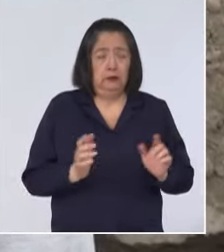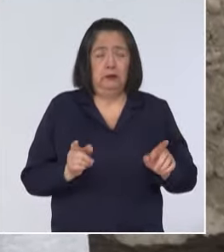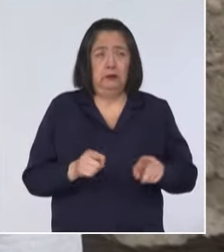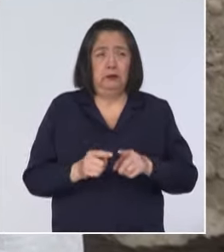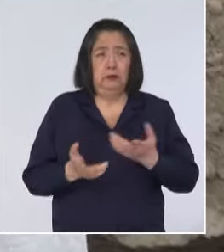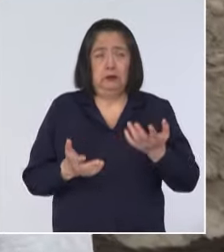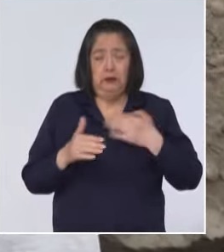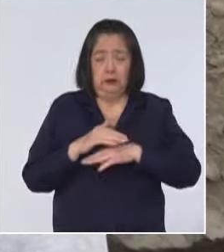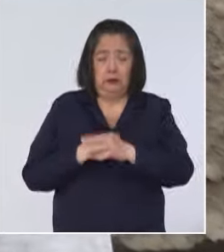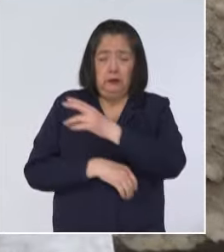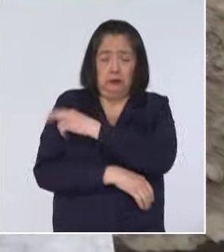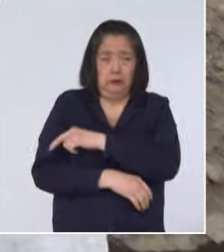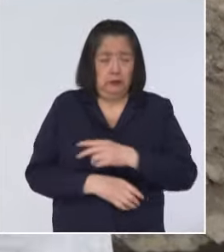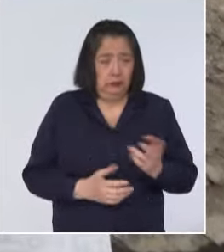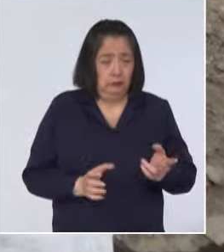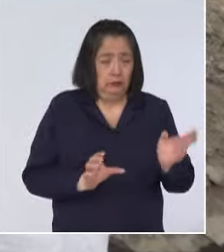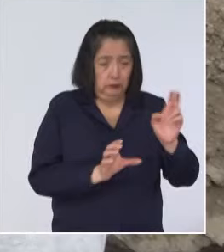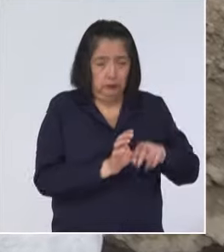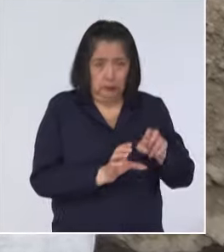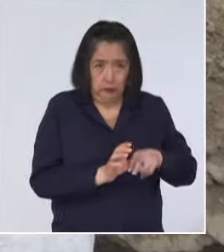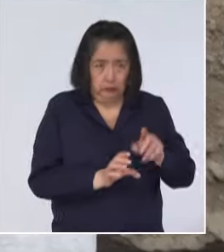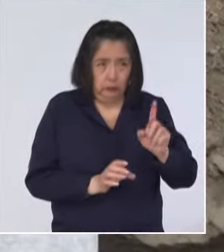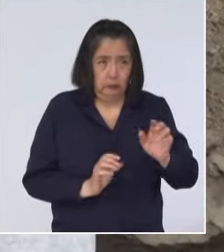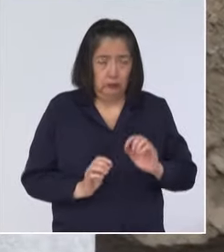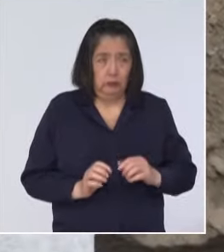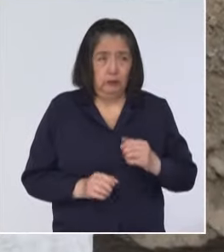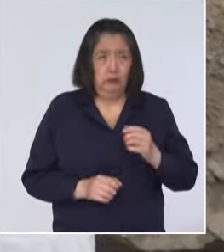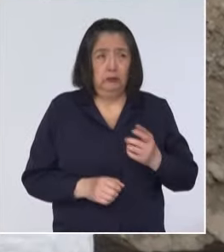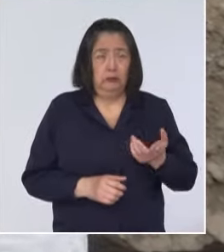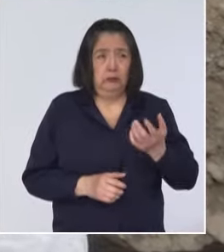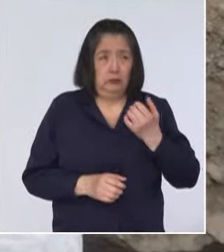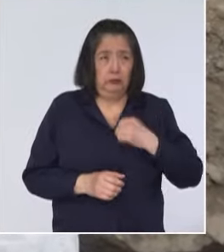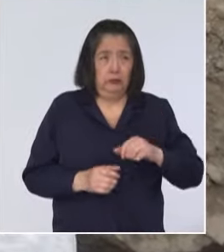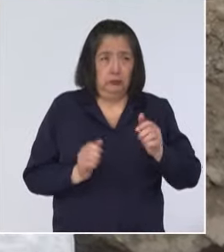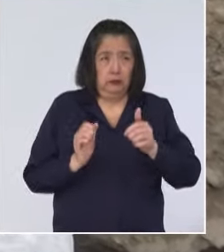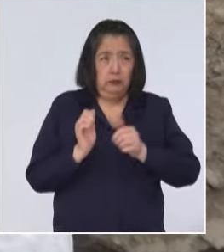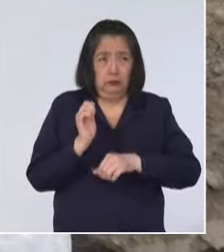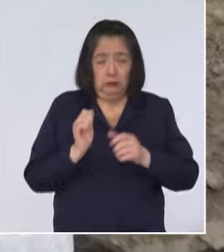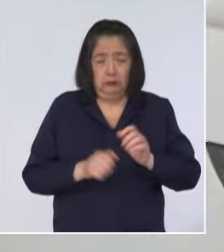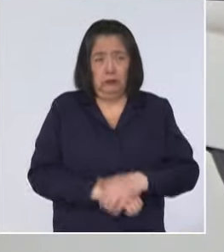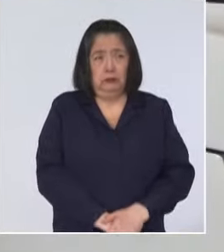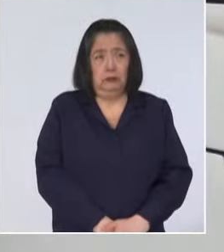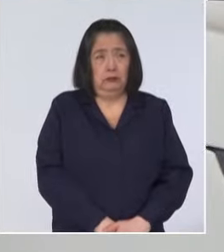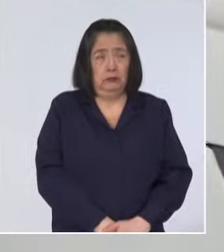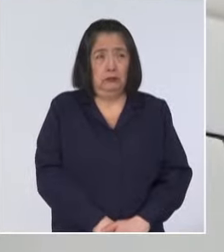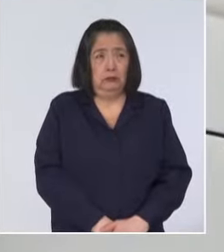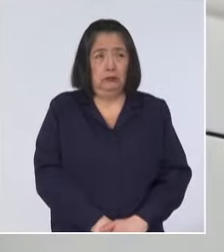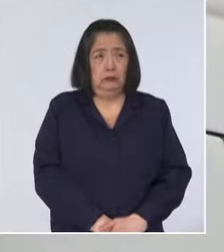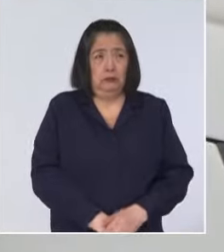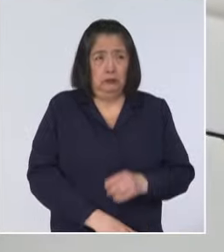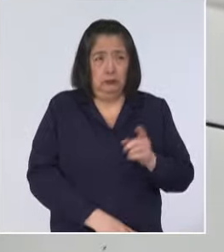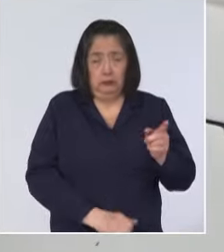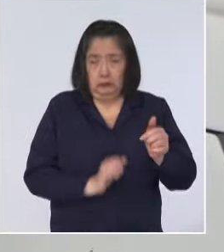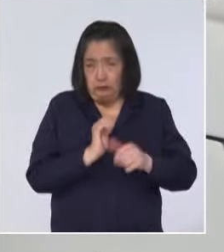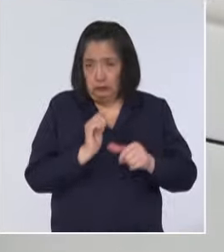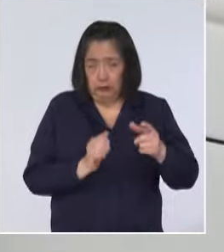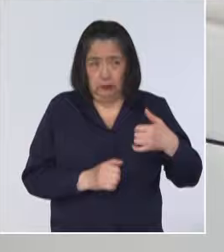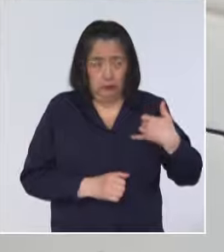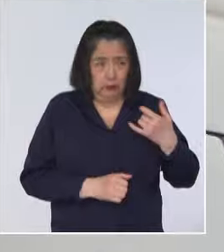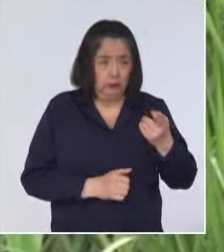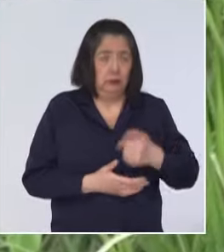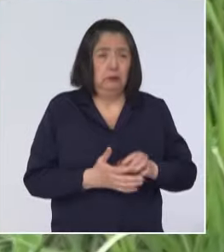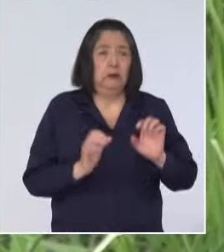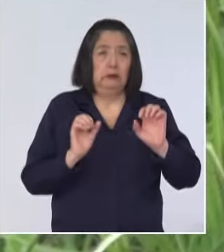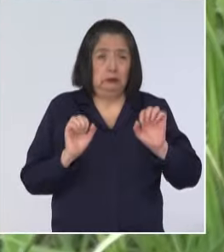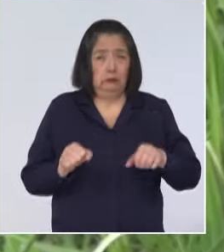hospital. Ah, ella viajaba con... Trabajaba con su hijo, hermano. Sí, mi hermanito. Así como el hermano de esta joven, hay